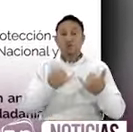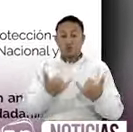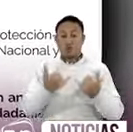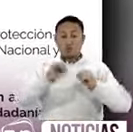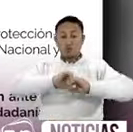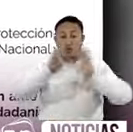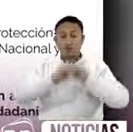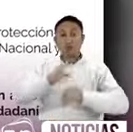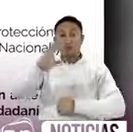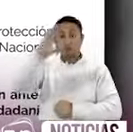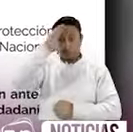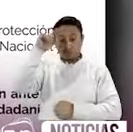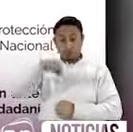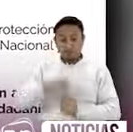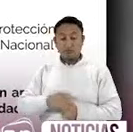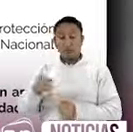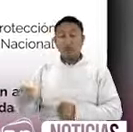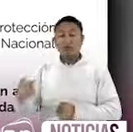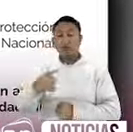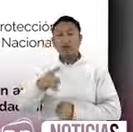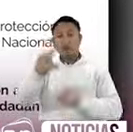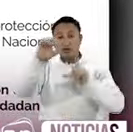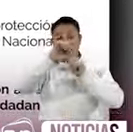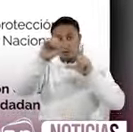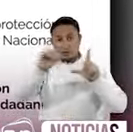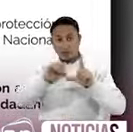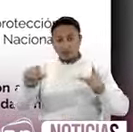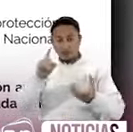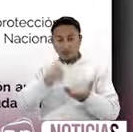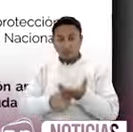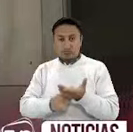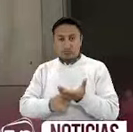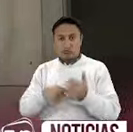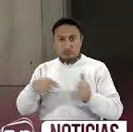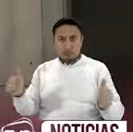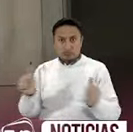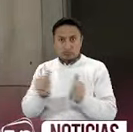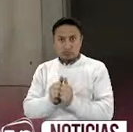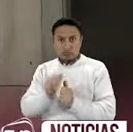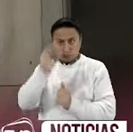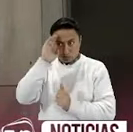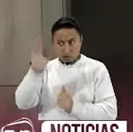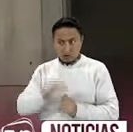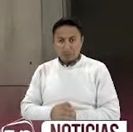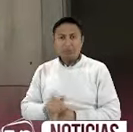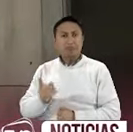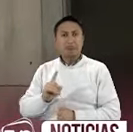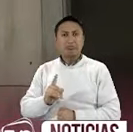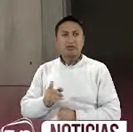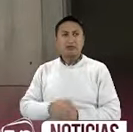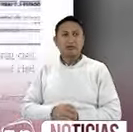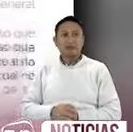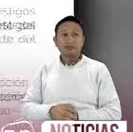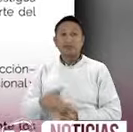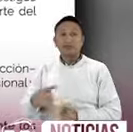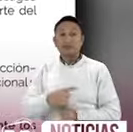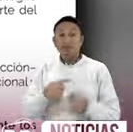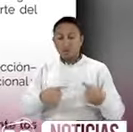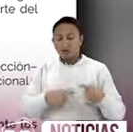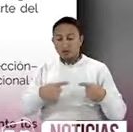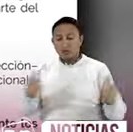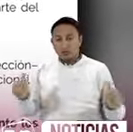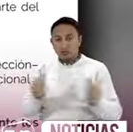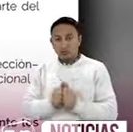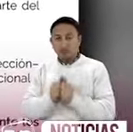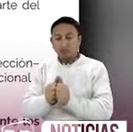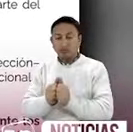agente informó que tenía una audiencia telemática y por el cual no requería de acompañamiento de la escolta que regularmente le